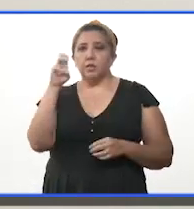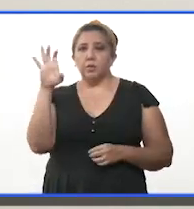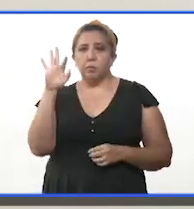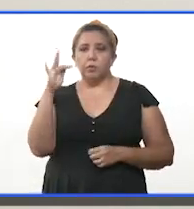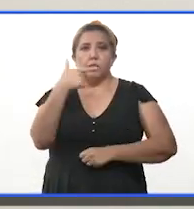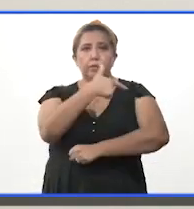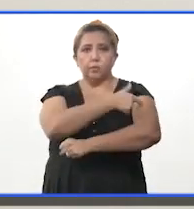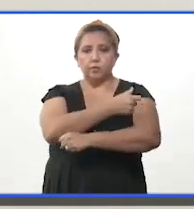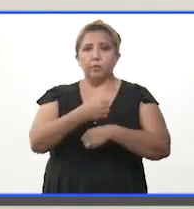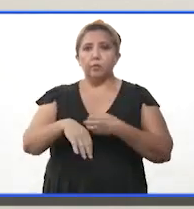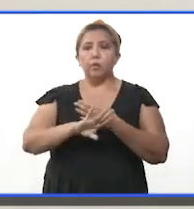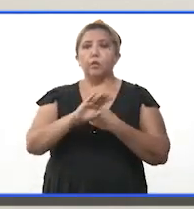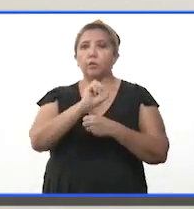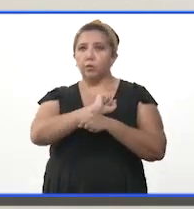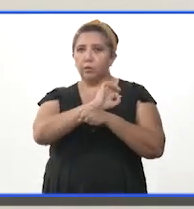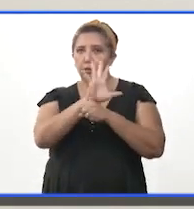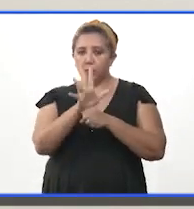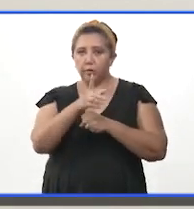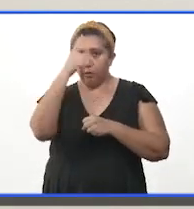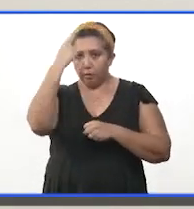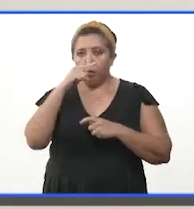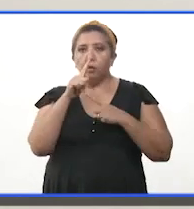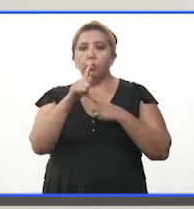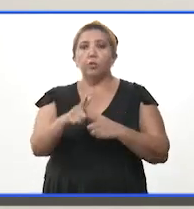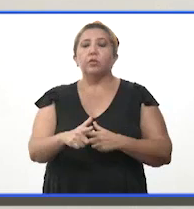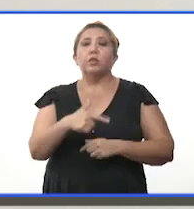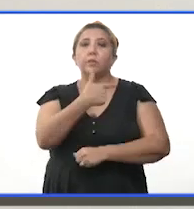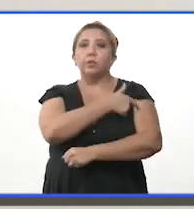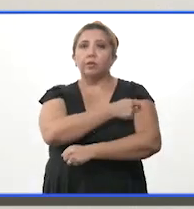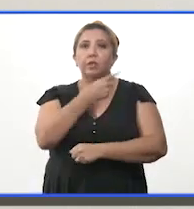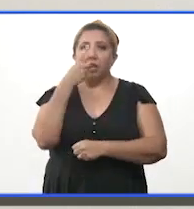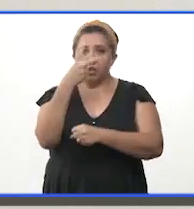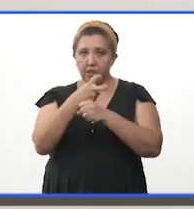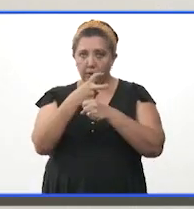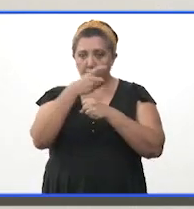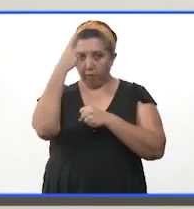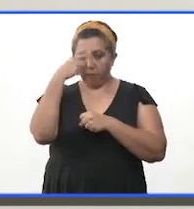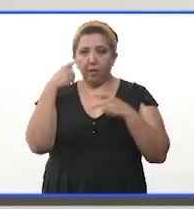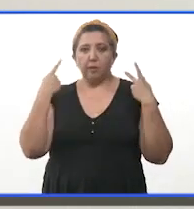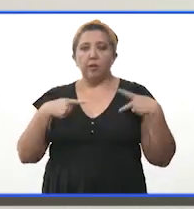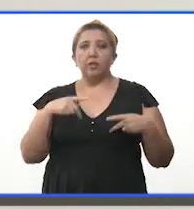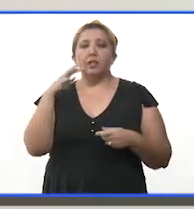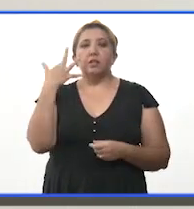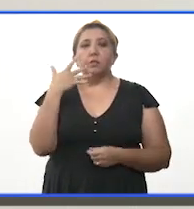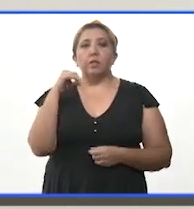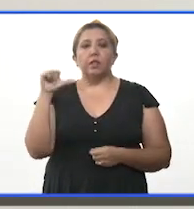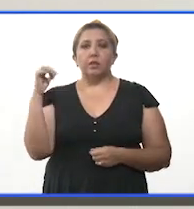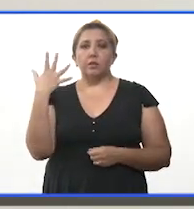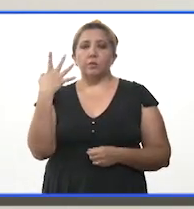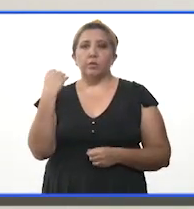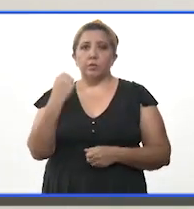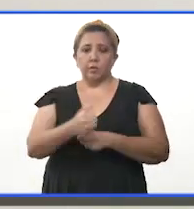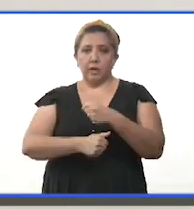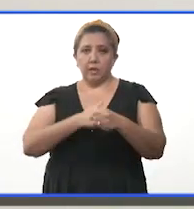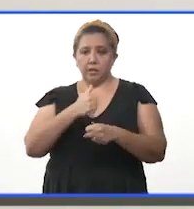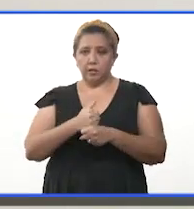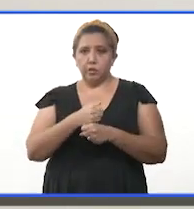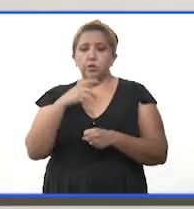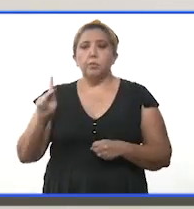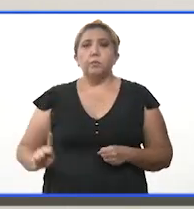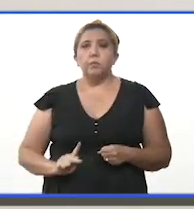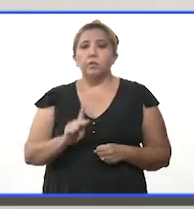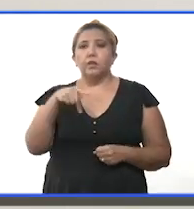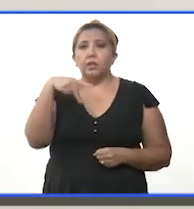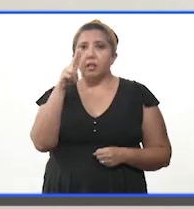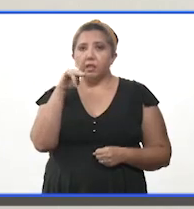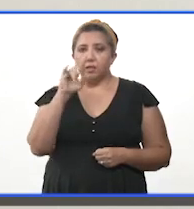149.340 vacunas contra el coronavirus, para continuar con la aplicación de la segunda dosis para personas de 50 a 59 años de edad en los municipios